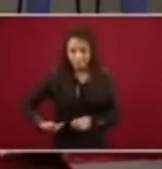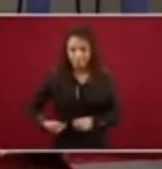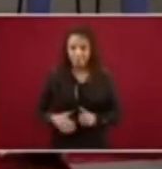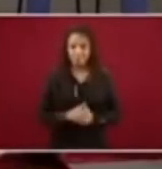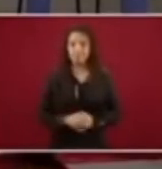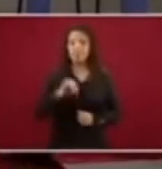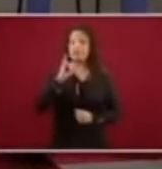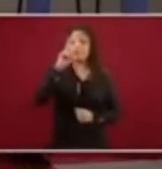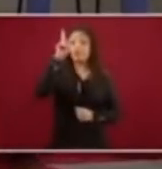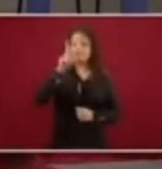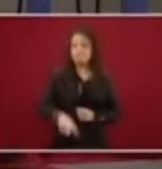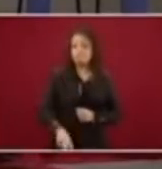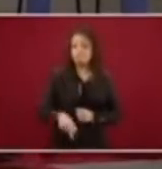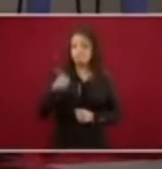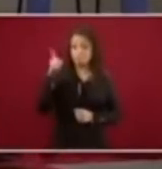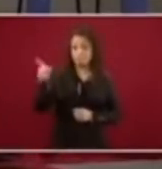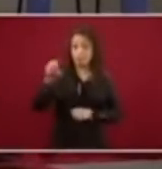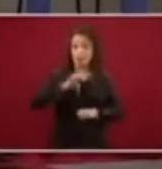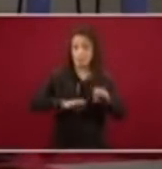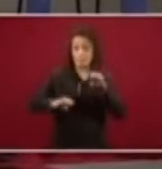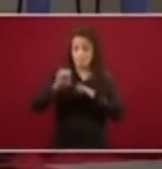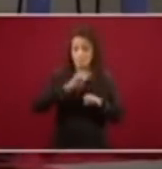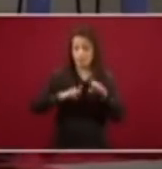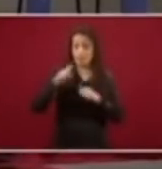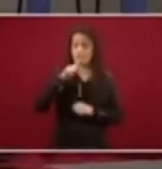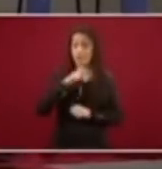efecto esta empresa petrolera